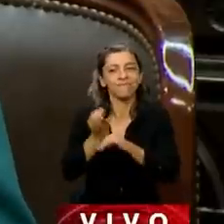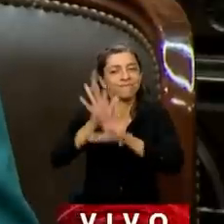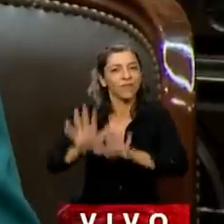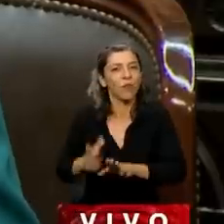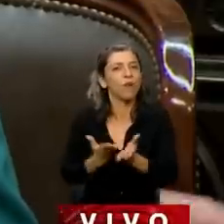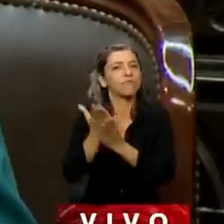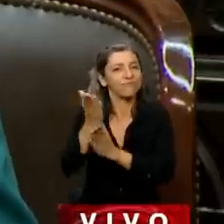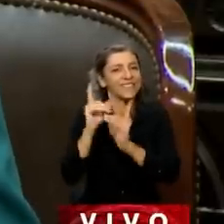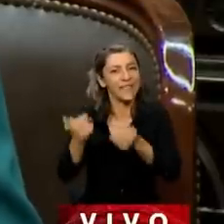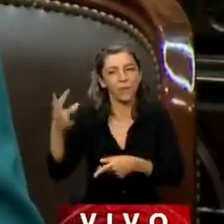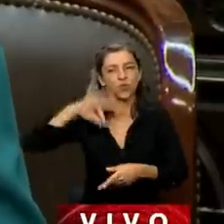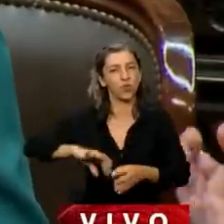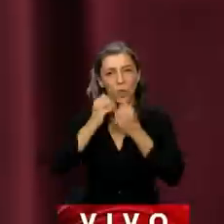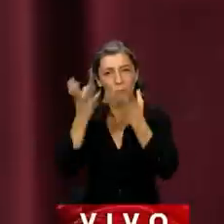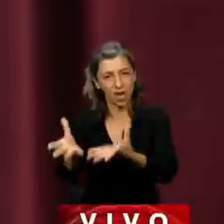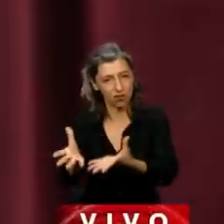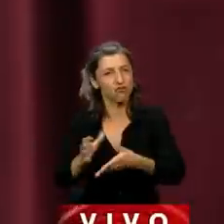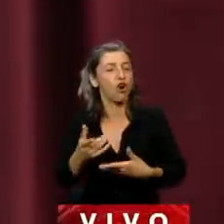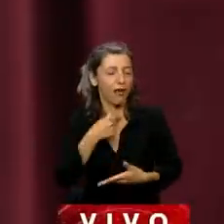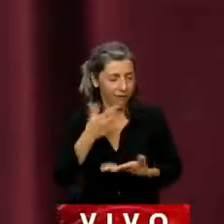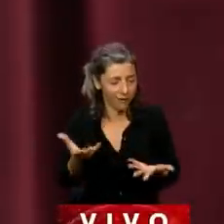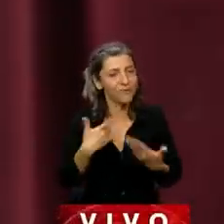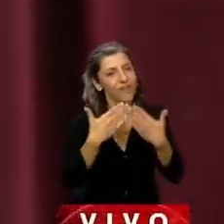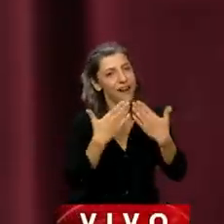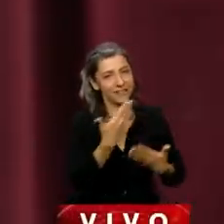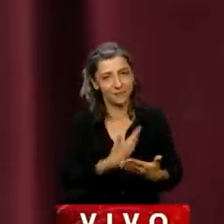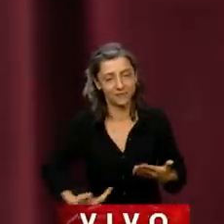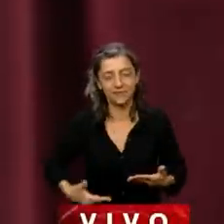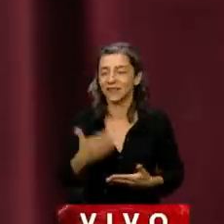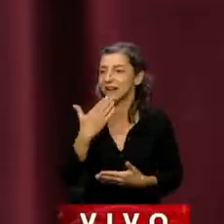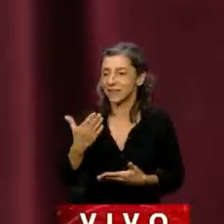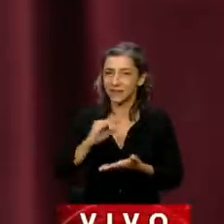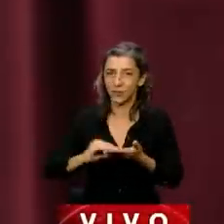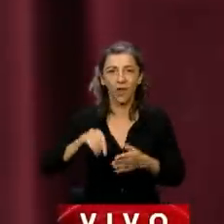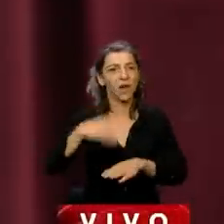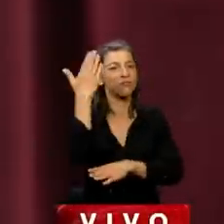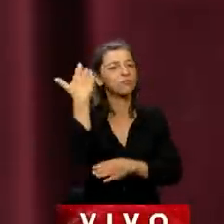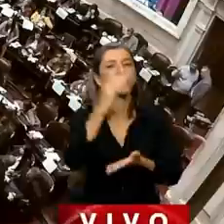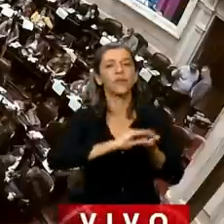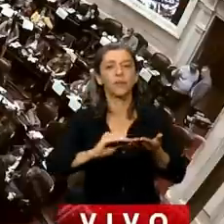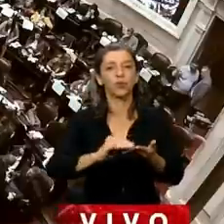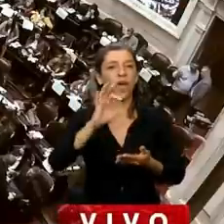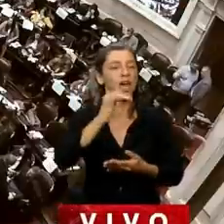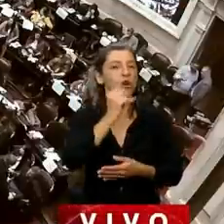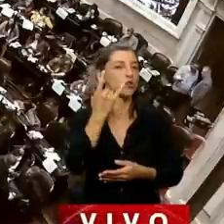permanente. Gracias, señora Presidenta. Gracias, diputada. En uso de la palabra, la diputada Blanca Osuna.